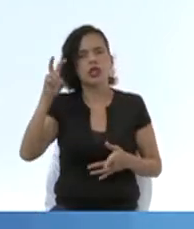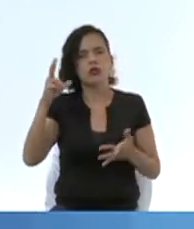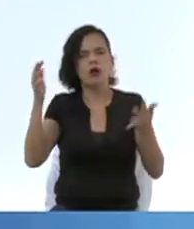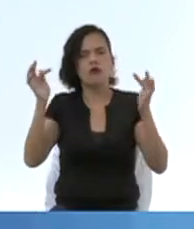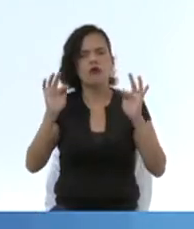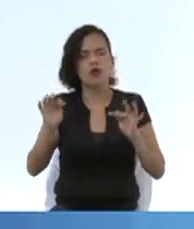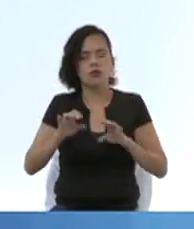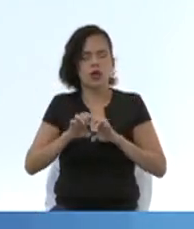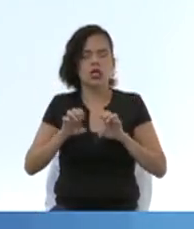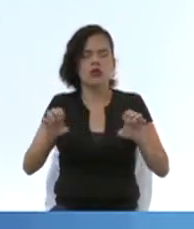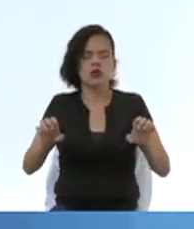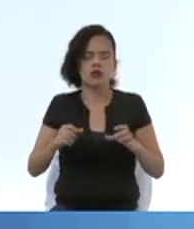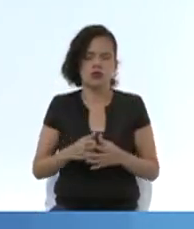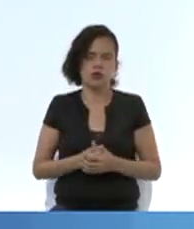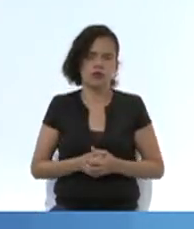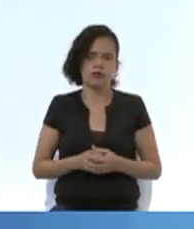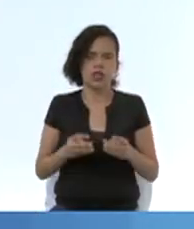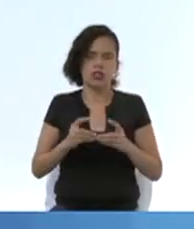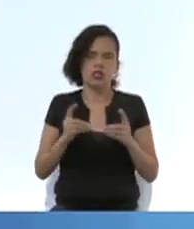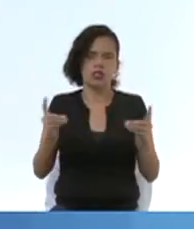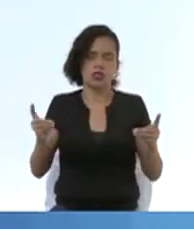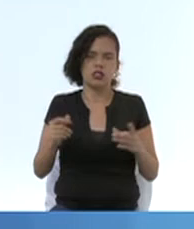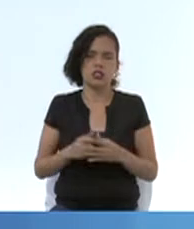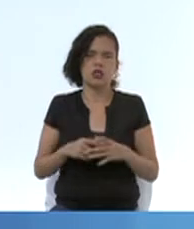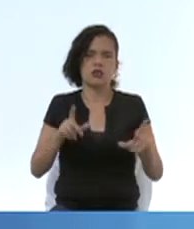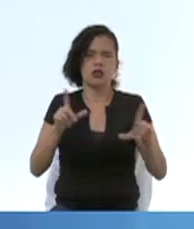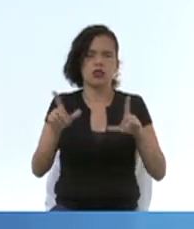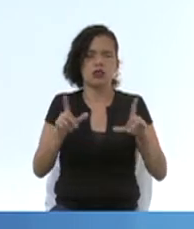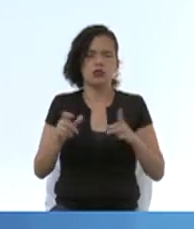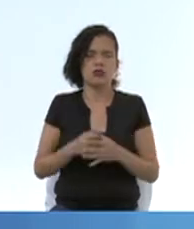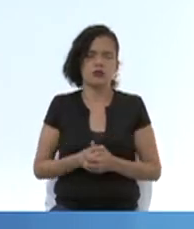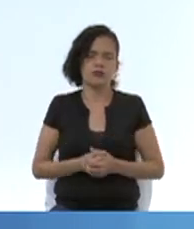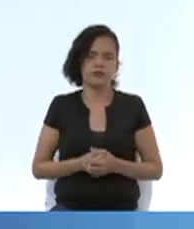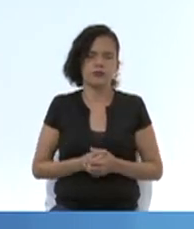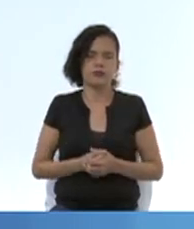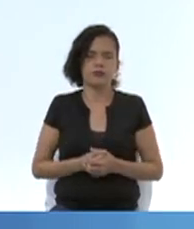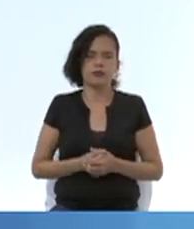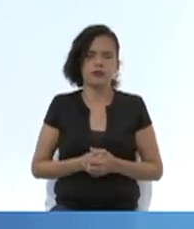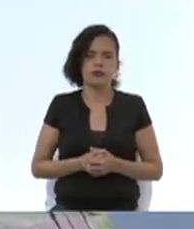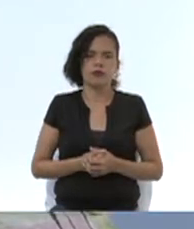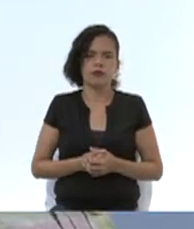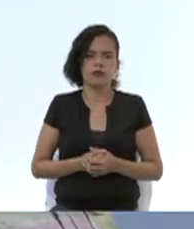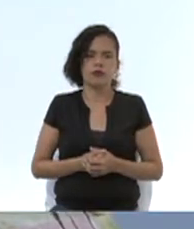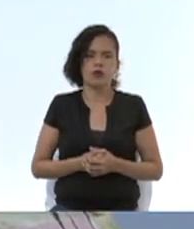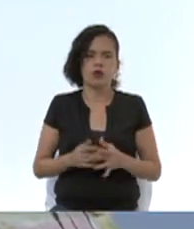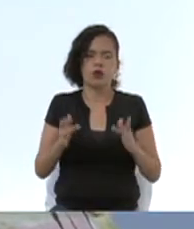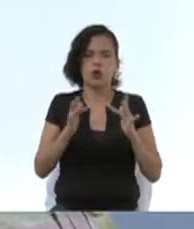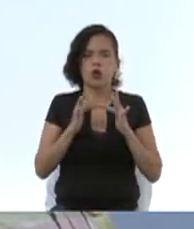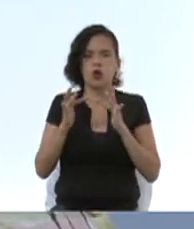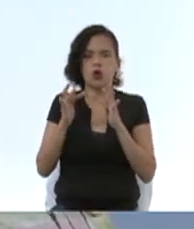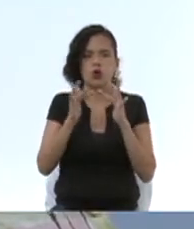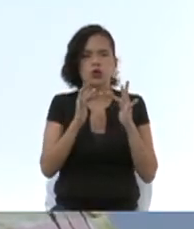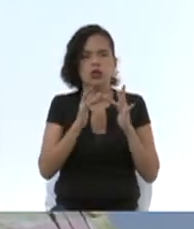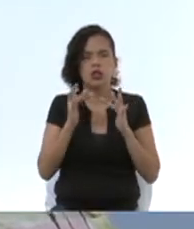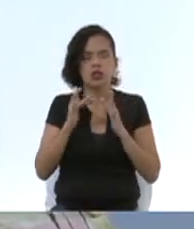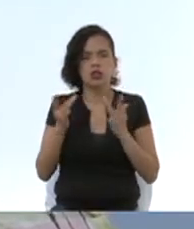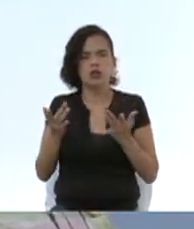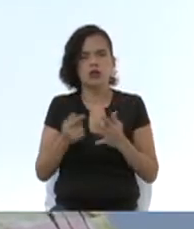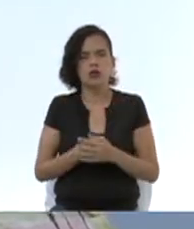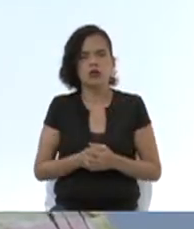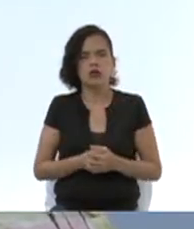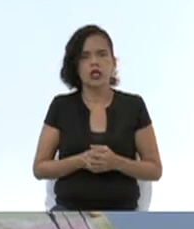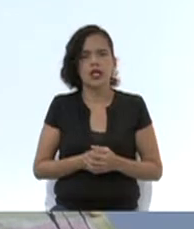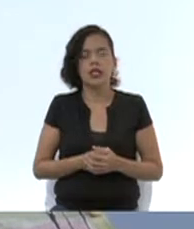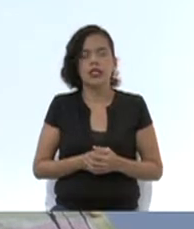modalidad virtual, a través de una pantalla interactiva, con contacto ahora con